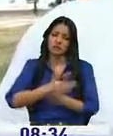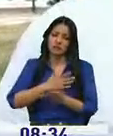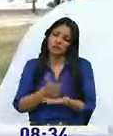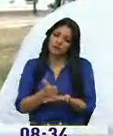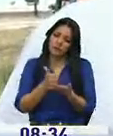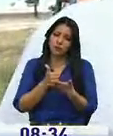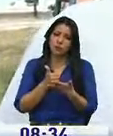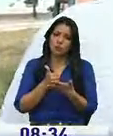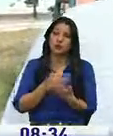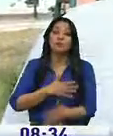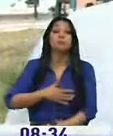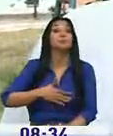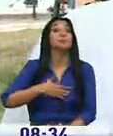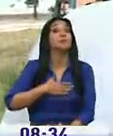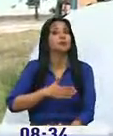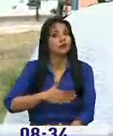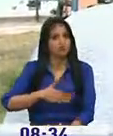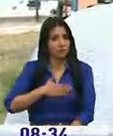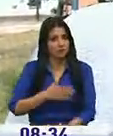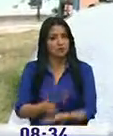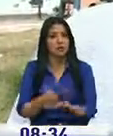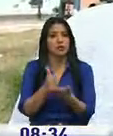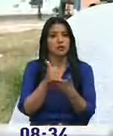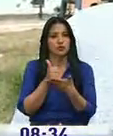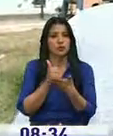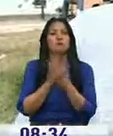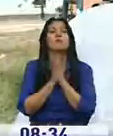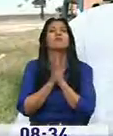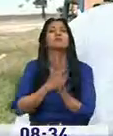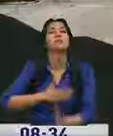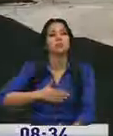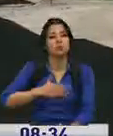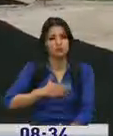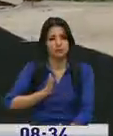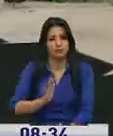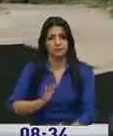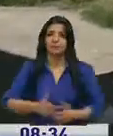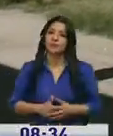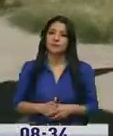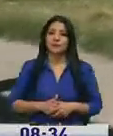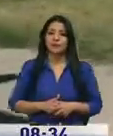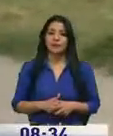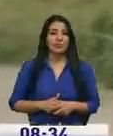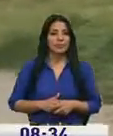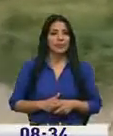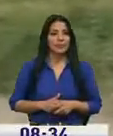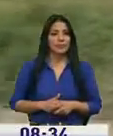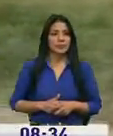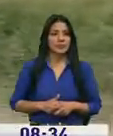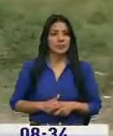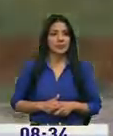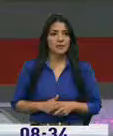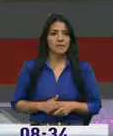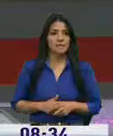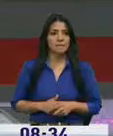que por favor nos ayude. De favor le estamos pidiendo. En Quito informó Adriana Rojas.